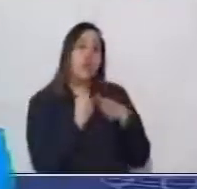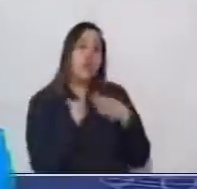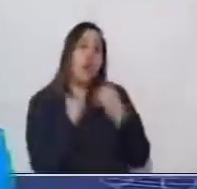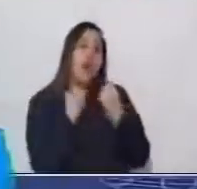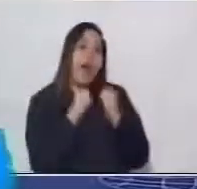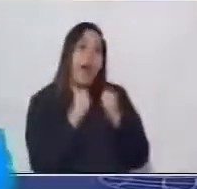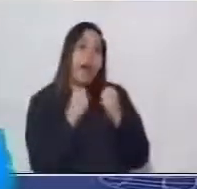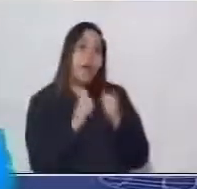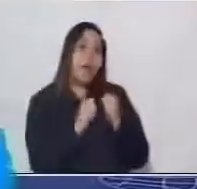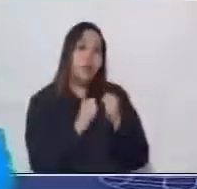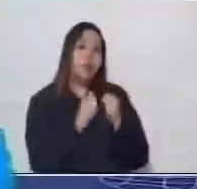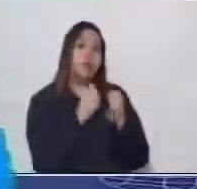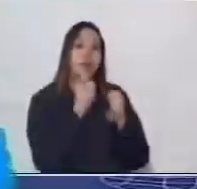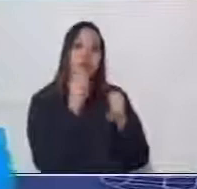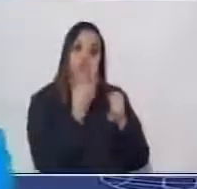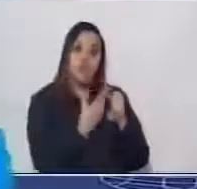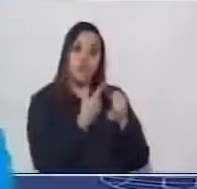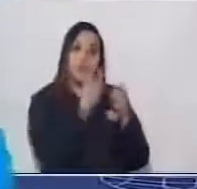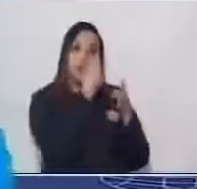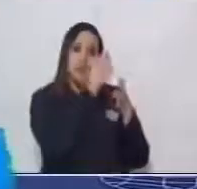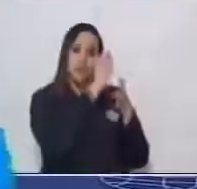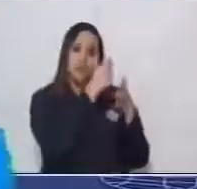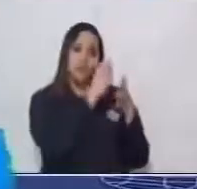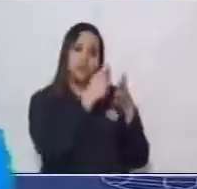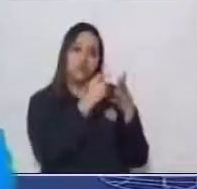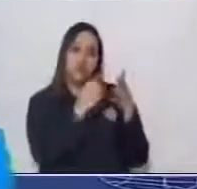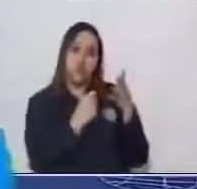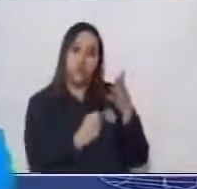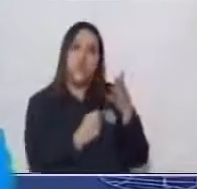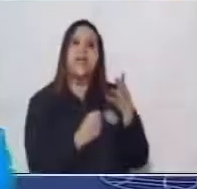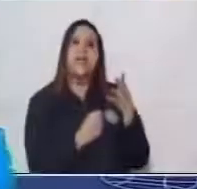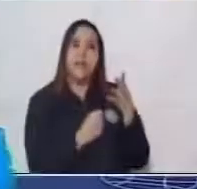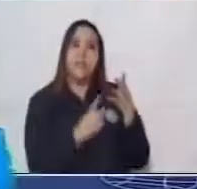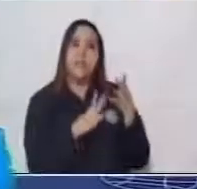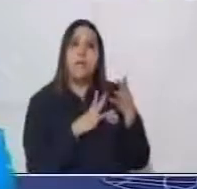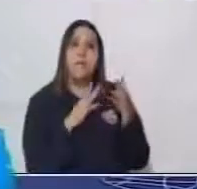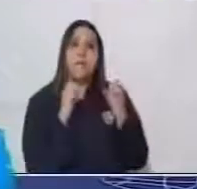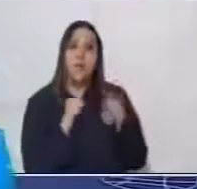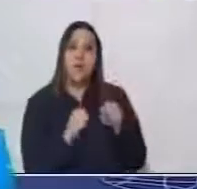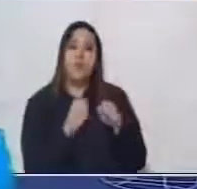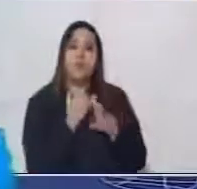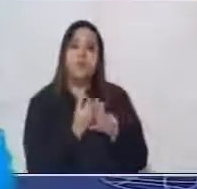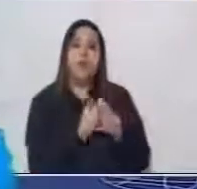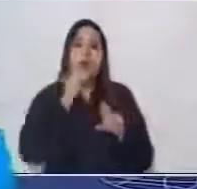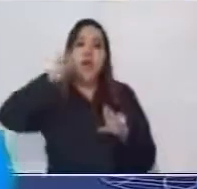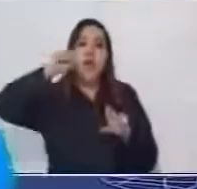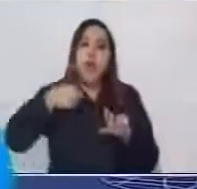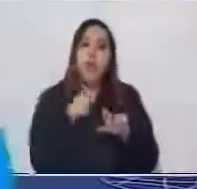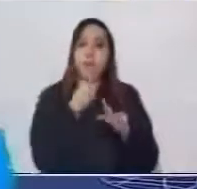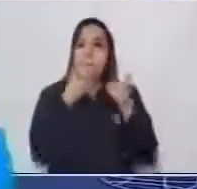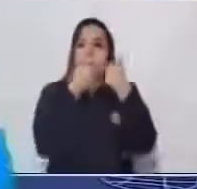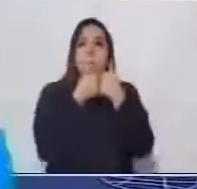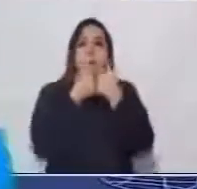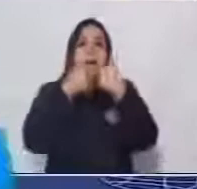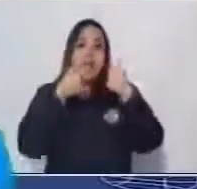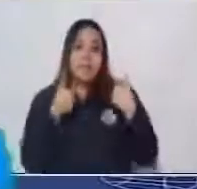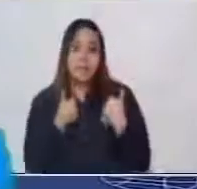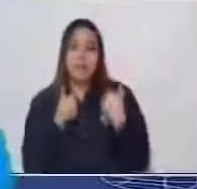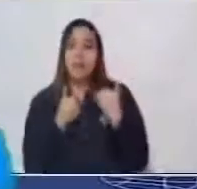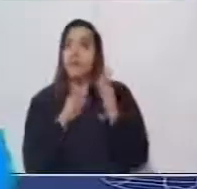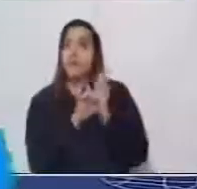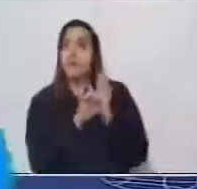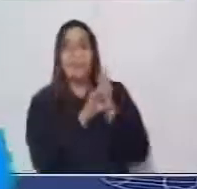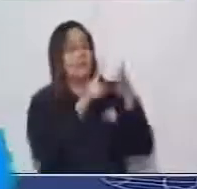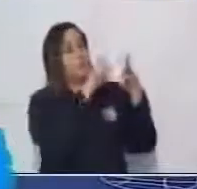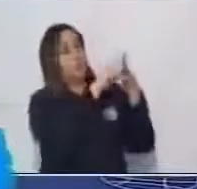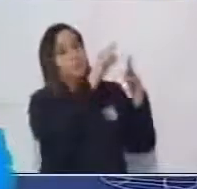decir, enumeramos, tenemos que utilizar comas para separar esos elementos. Y cuando estamos